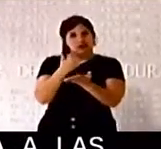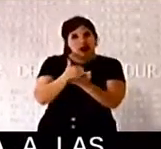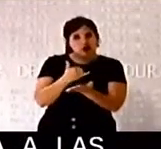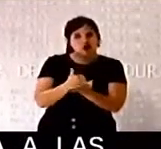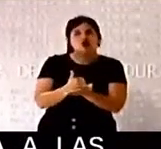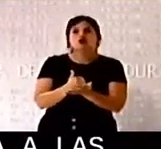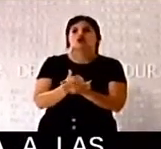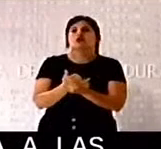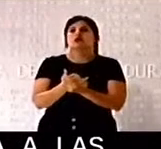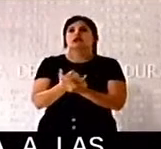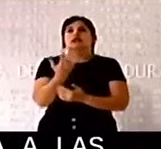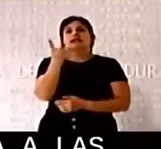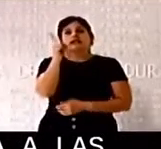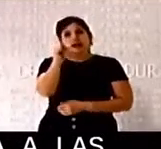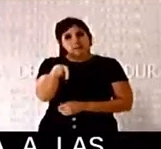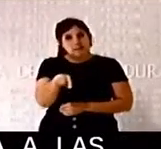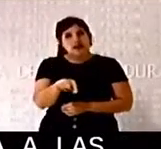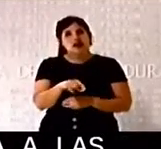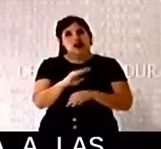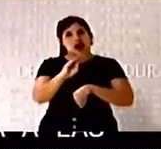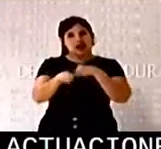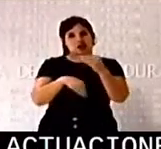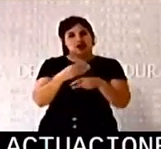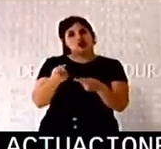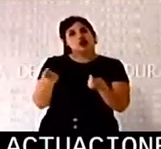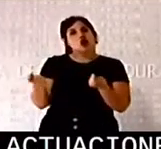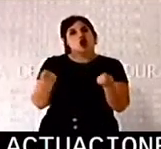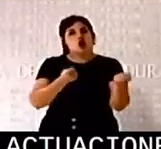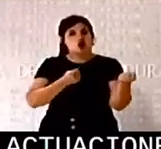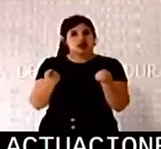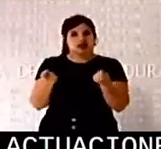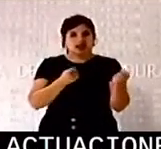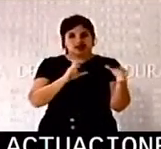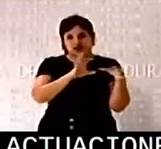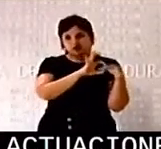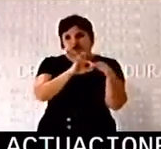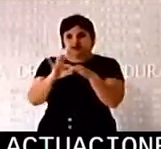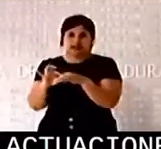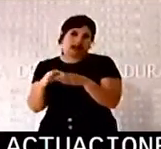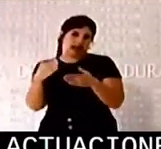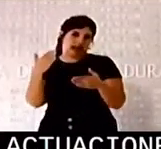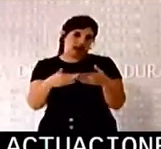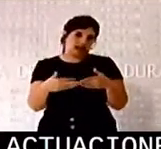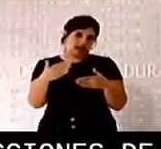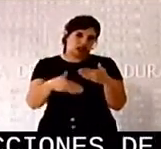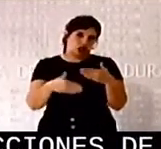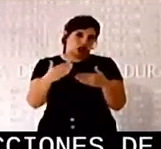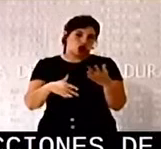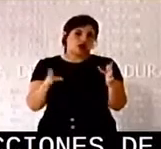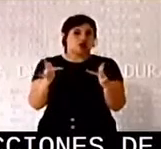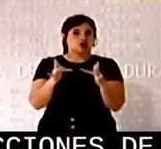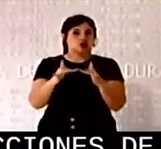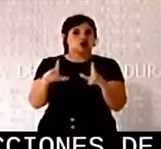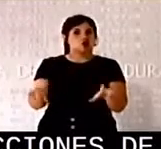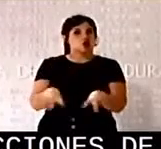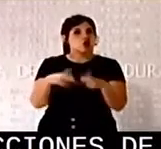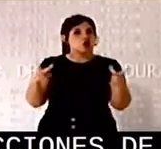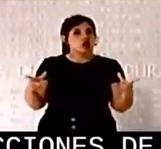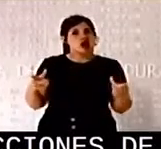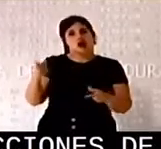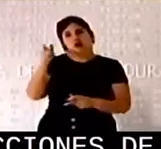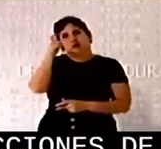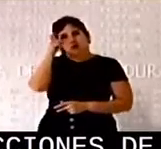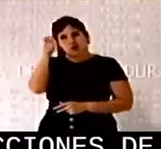también a las actuaciones coordinadas relacionadas con las restricciones de contacto social en municipios